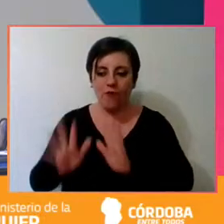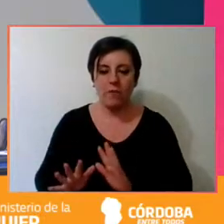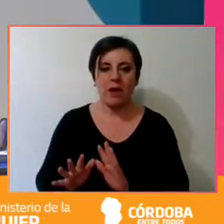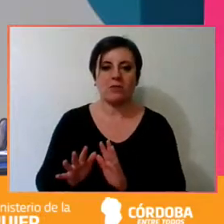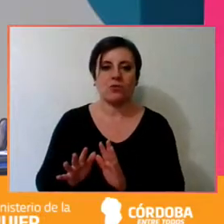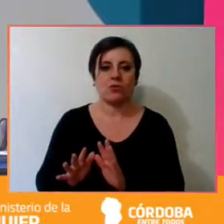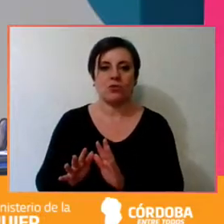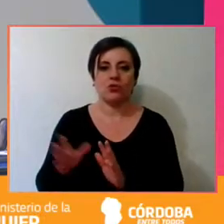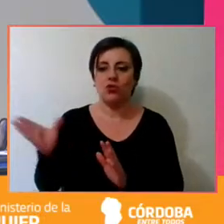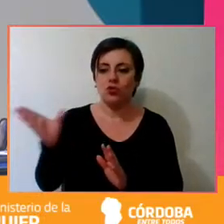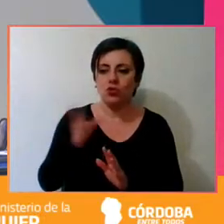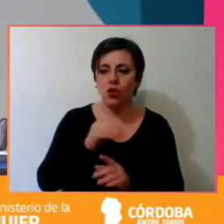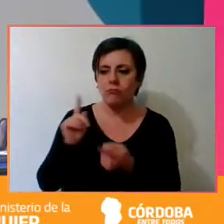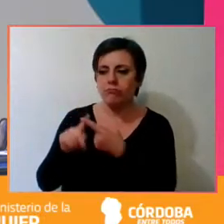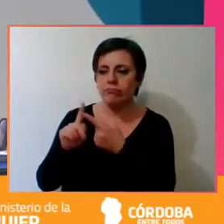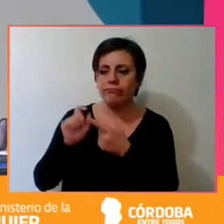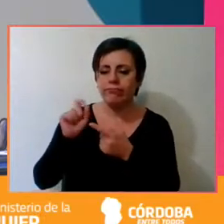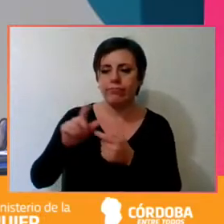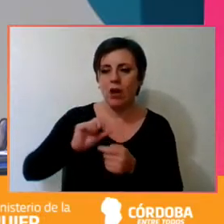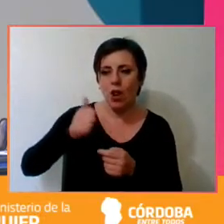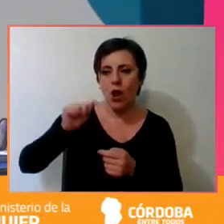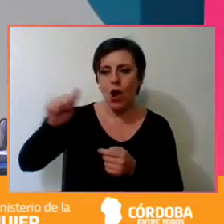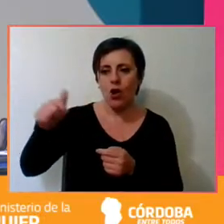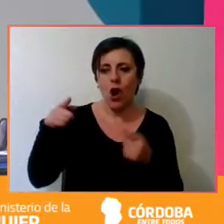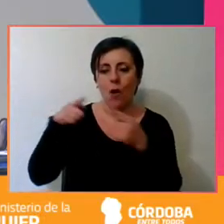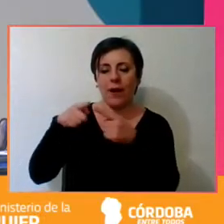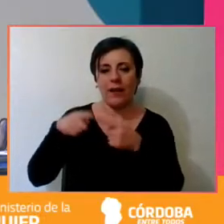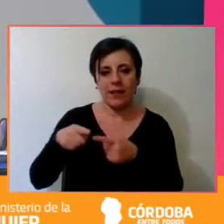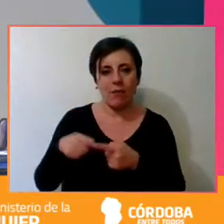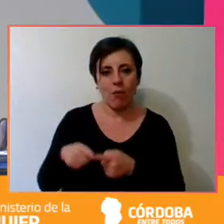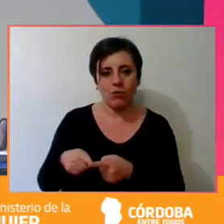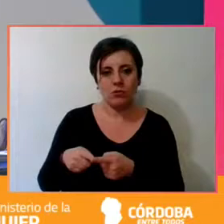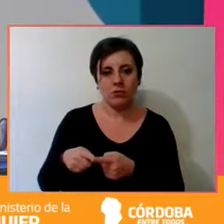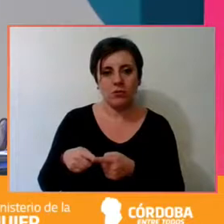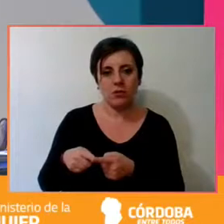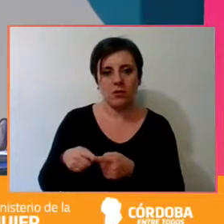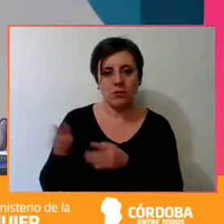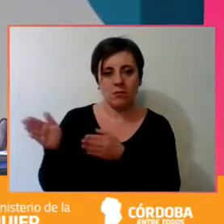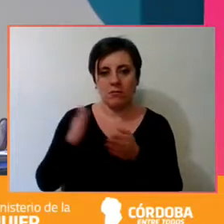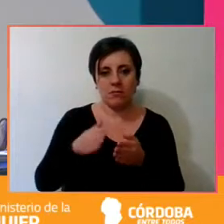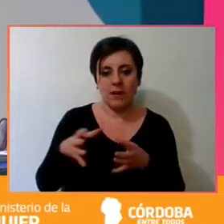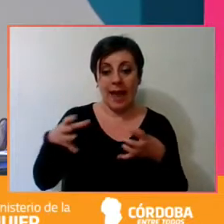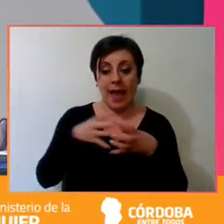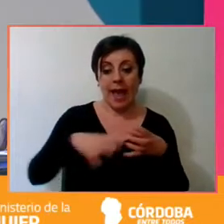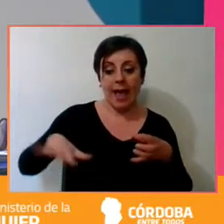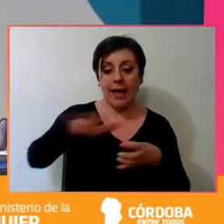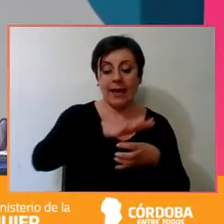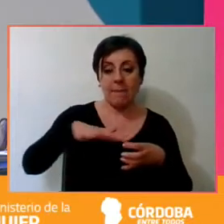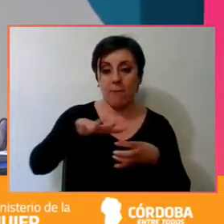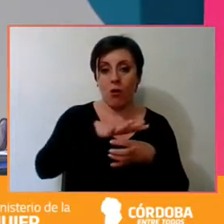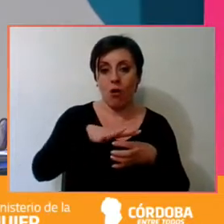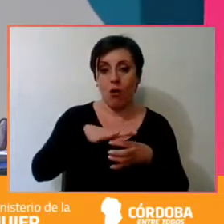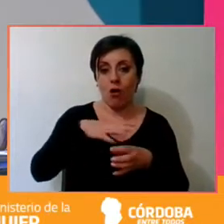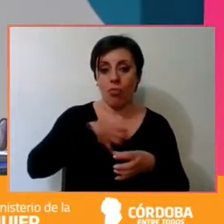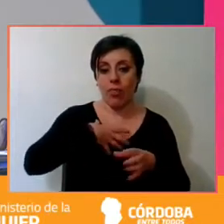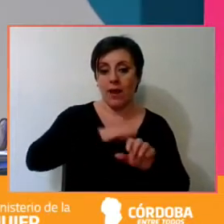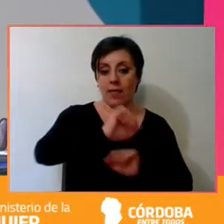lo que tenga que ver con los logros de los objetivos están por parte de todo el equipo de la diplomatura